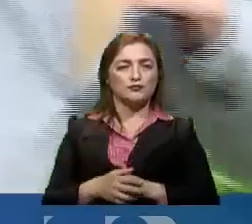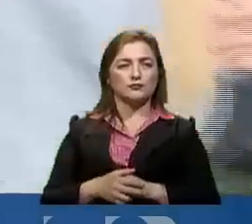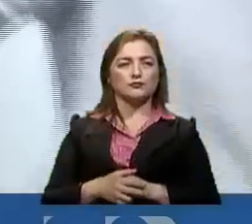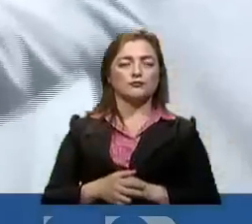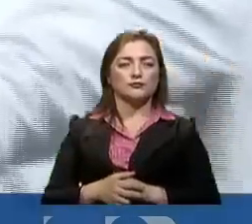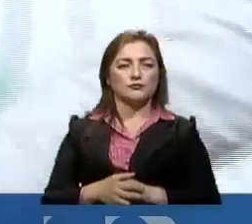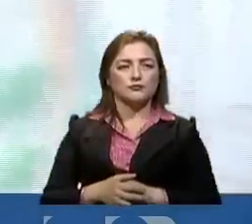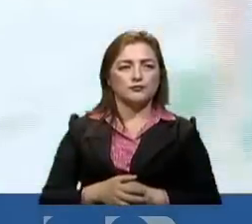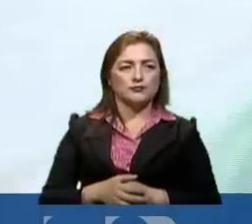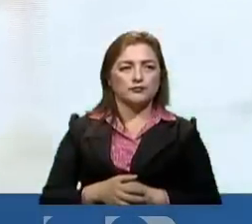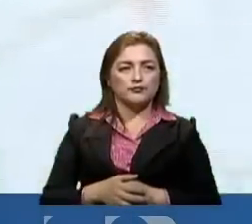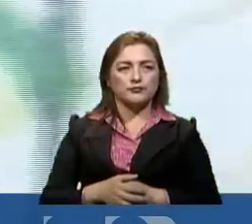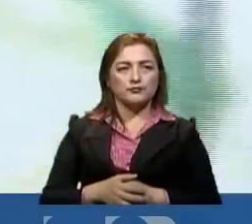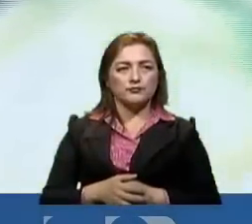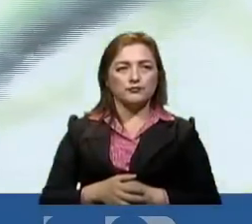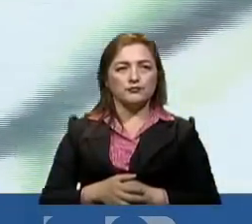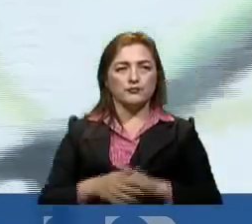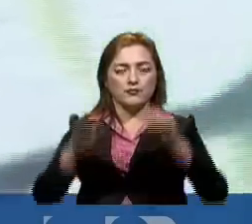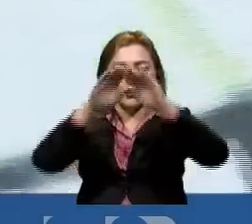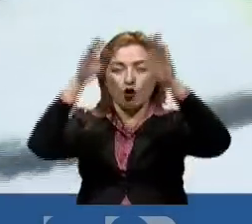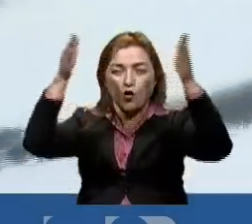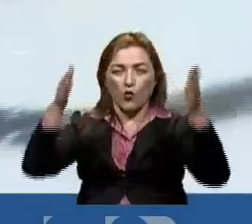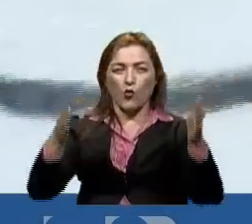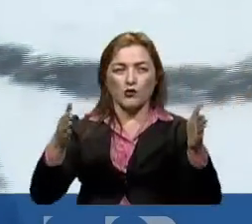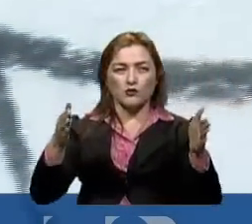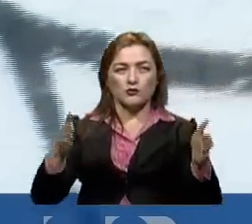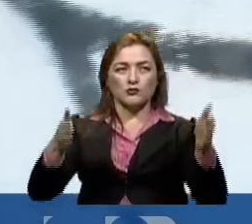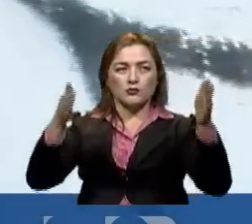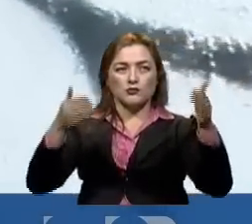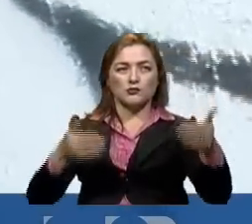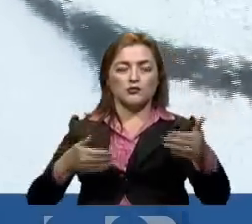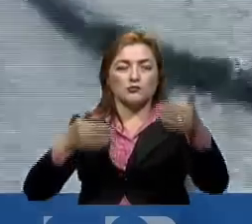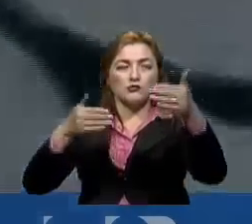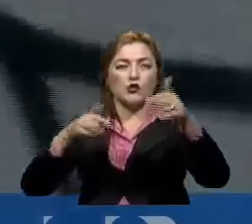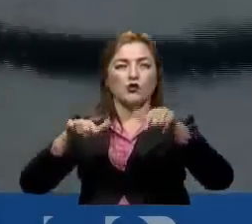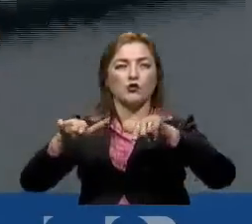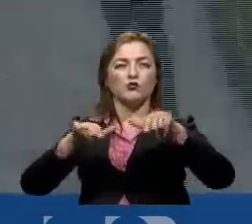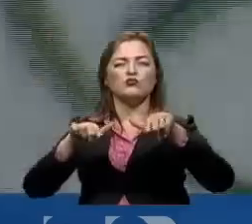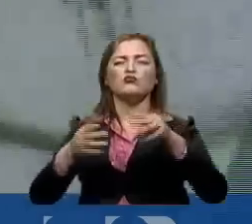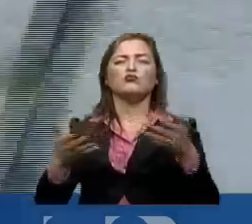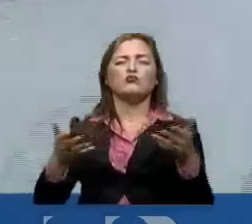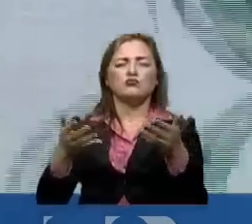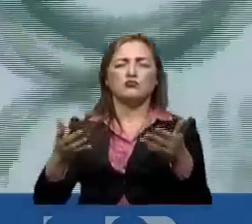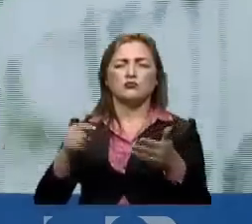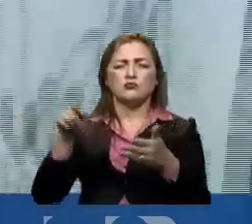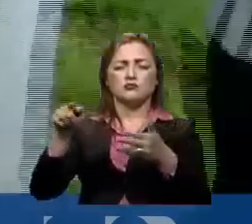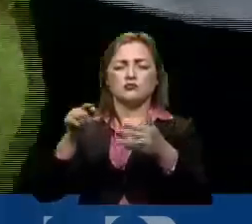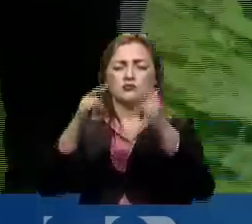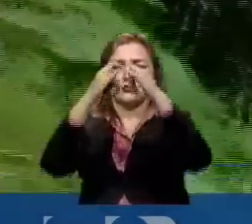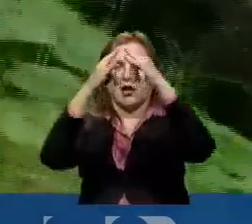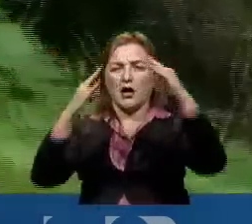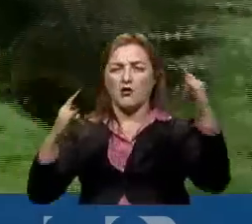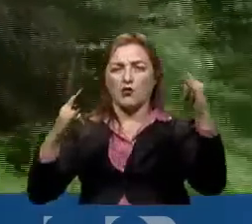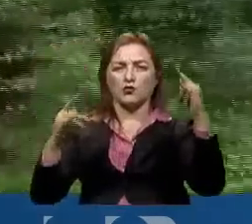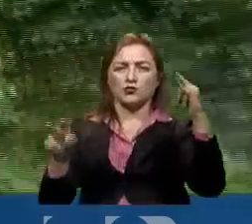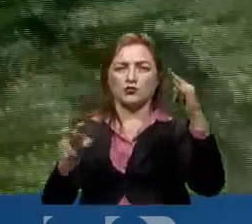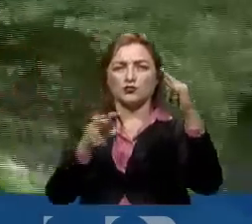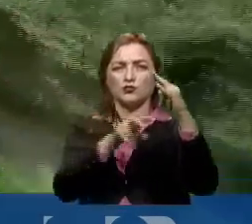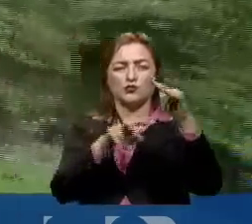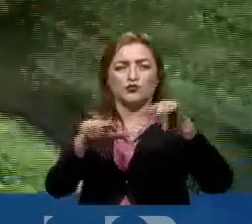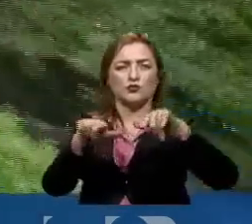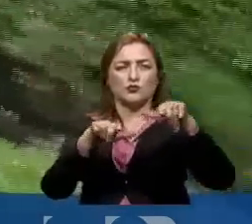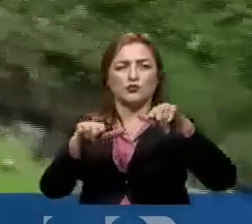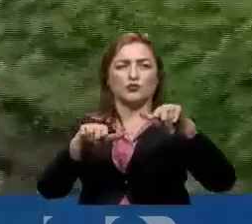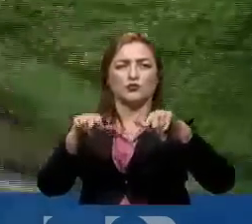espacios, estos tipo cuartos que hay acá en los alrededores del SENA, sino también hay como covachas en los alrededores de acá